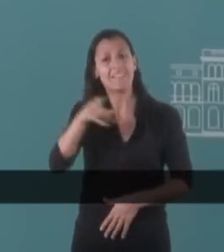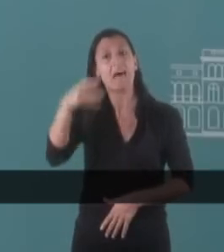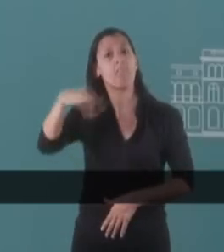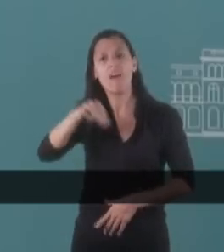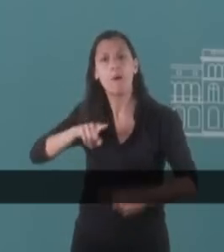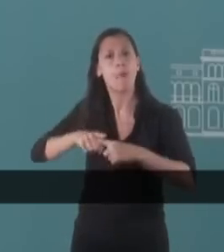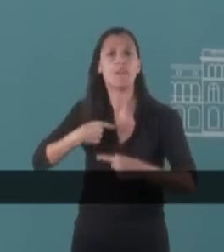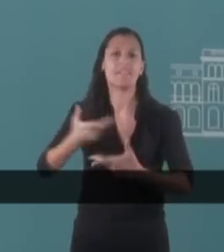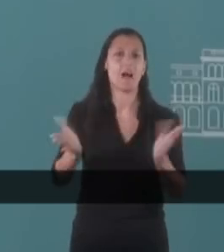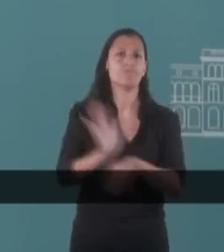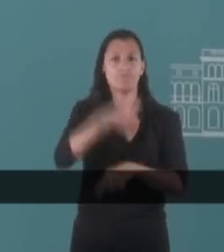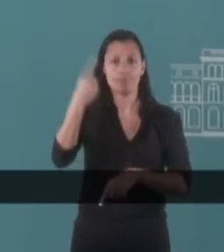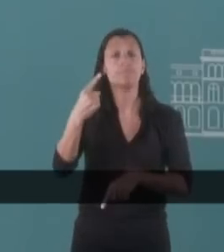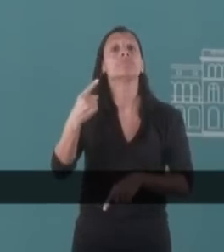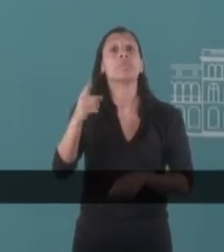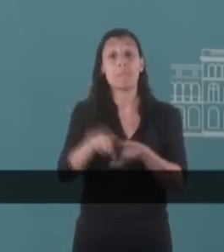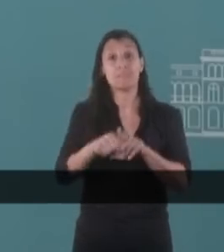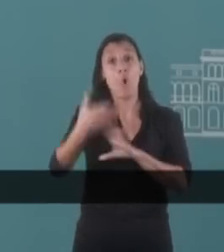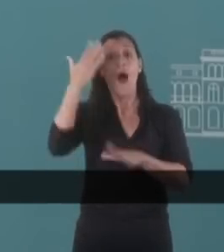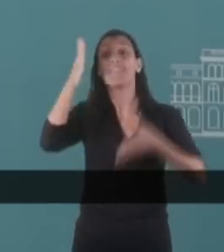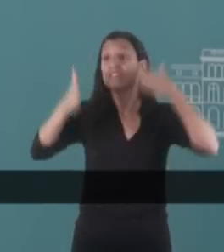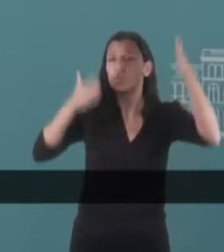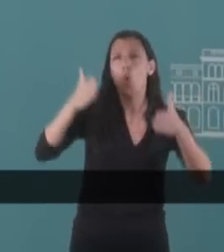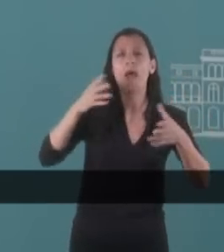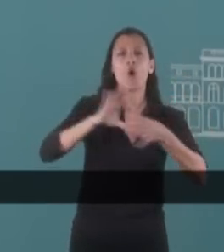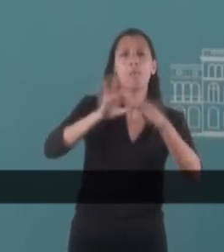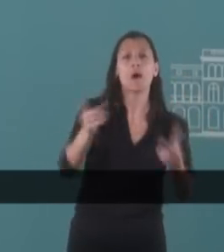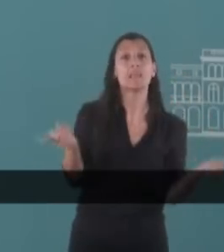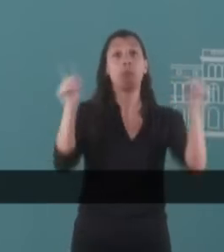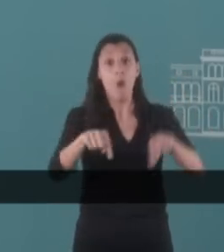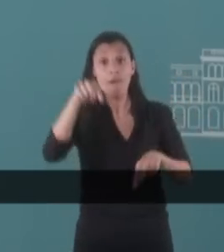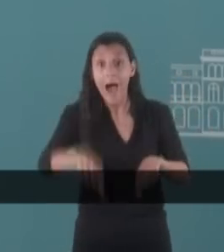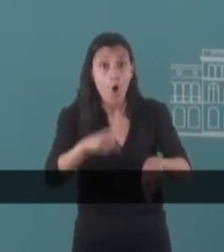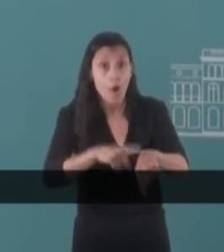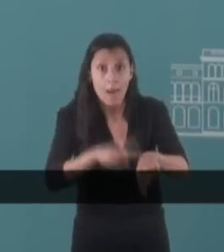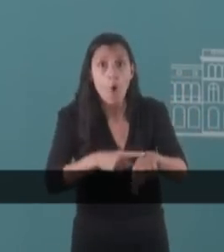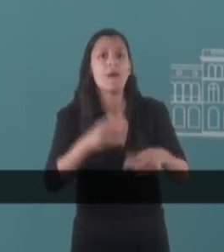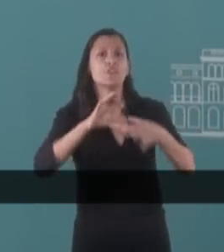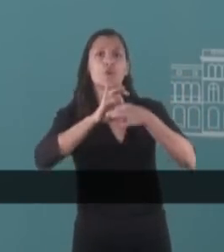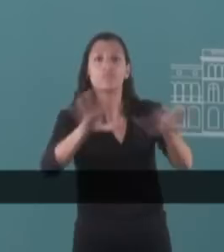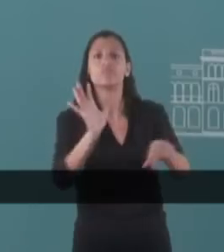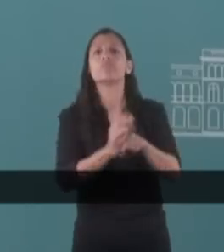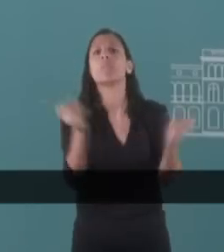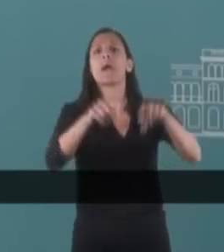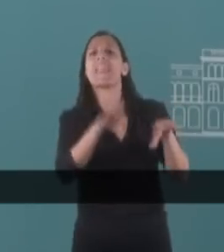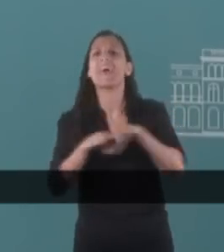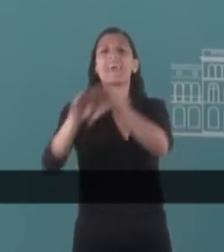Estado. Planteárnoslo como en aquel momento la utopía era la democracia, que la utopía ahora sea la igualdad, que la utopía ahora sea un país donde todos y todas puedan